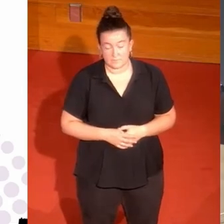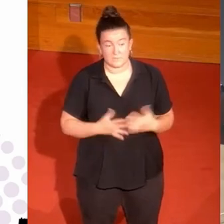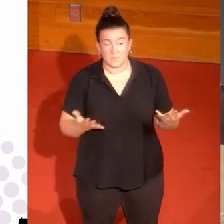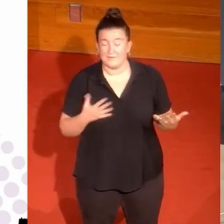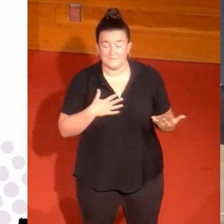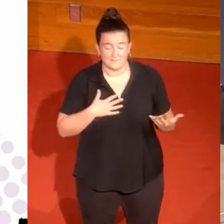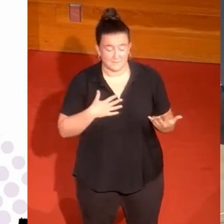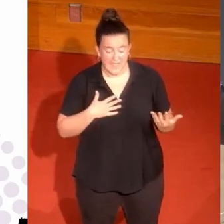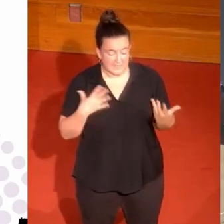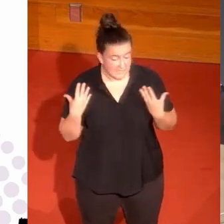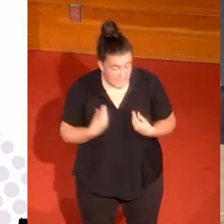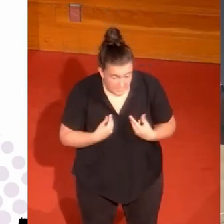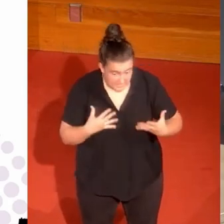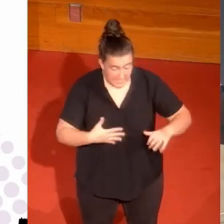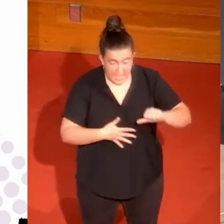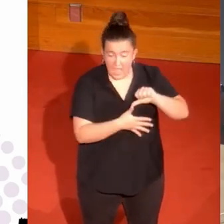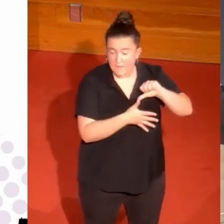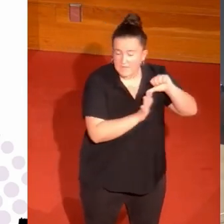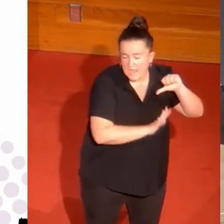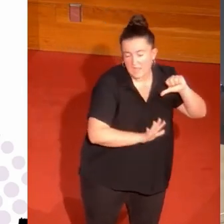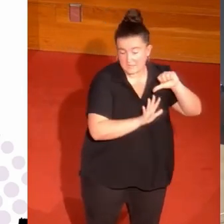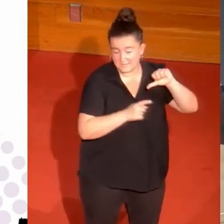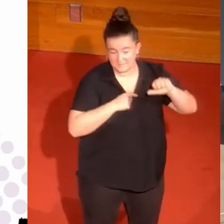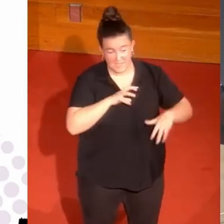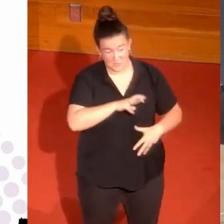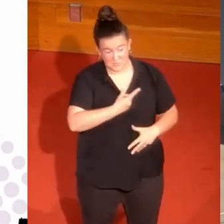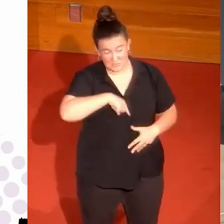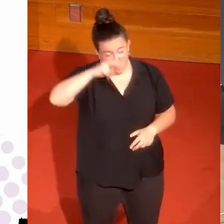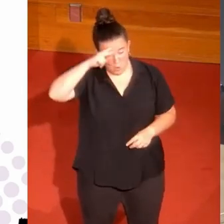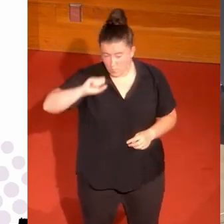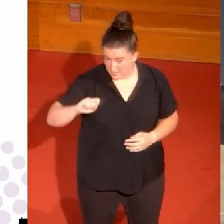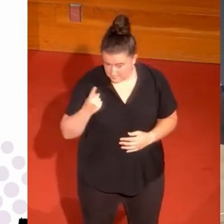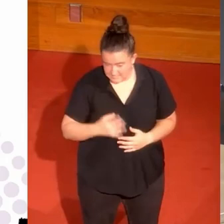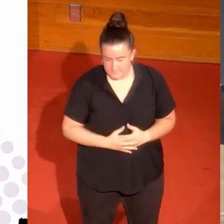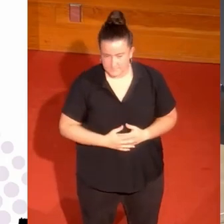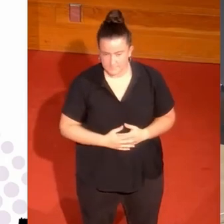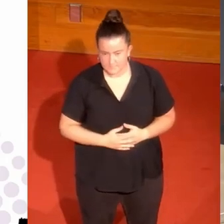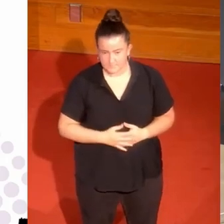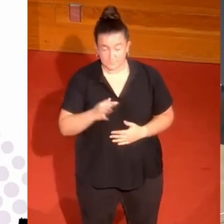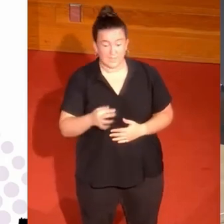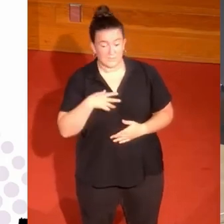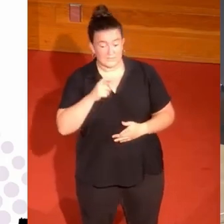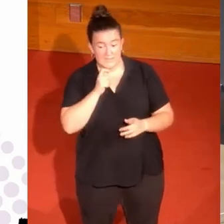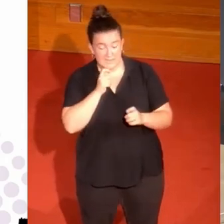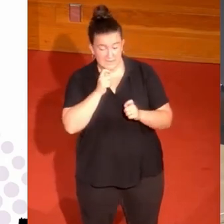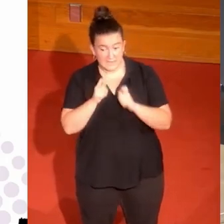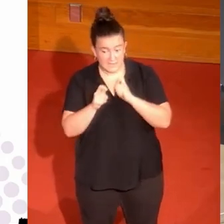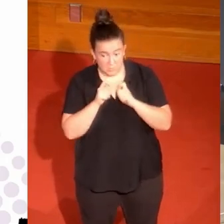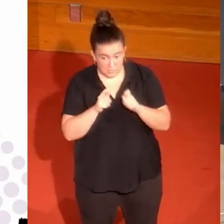América Latina es uno de los continentes que más nos preocupa de hecho eh reporteros por por